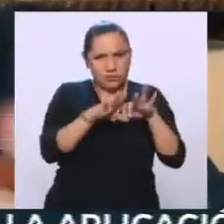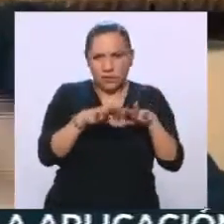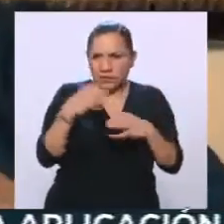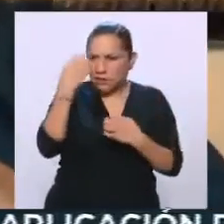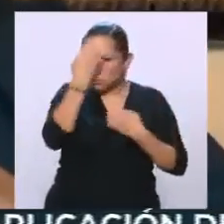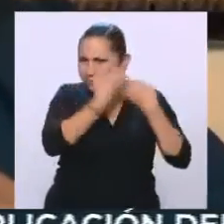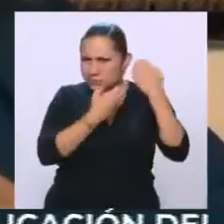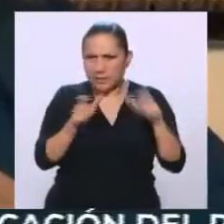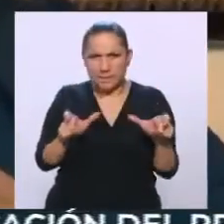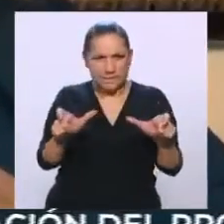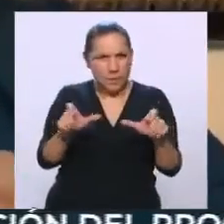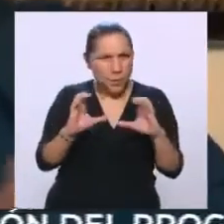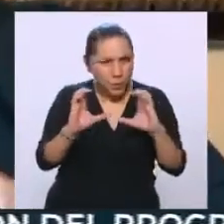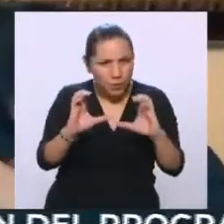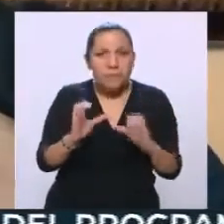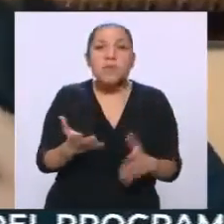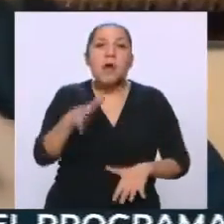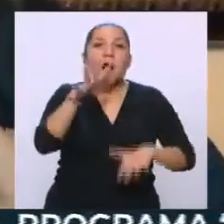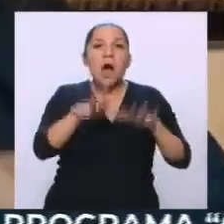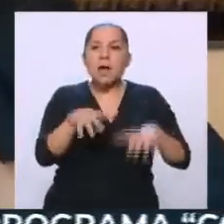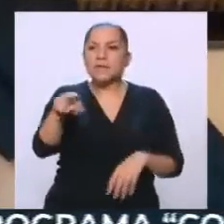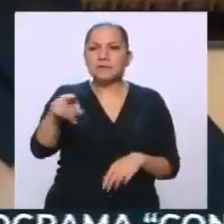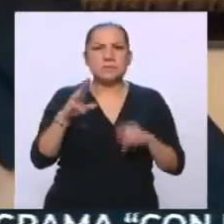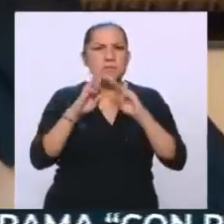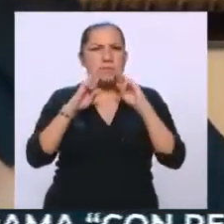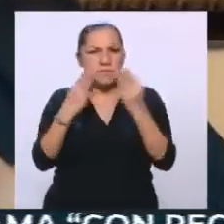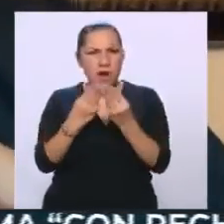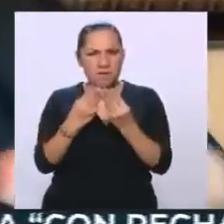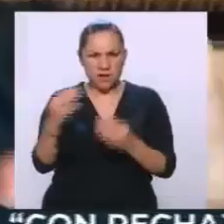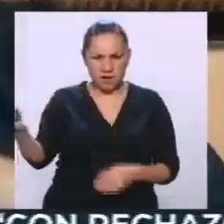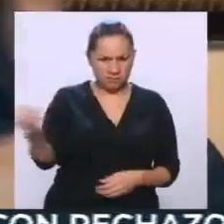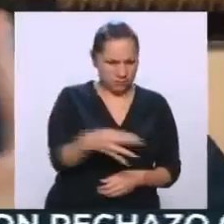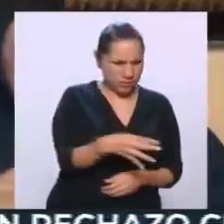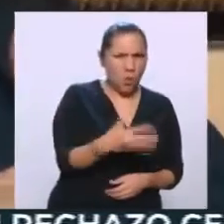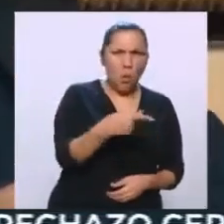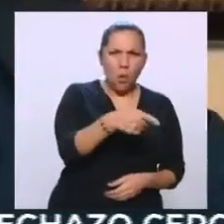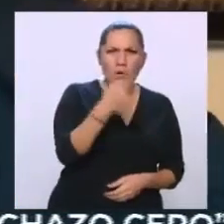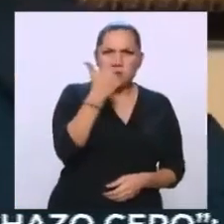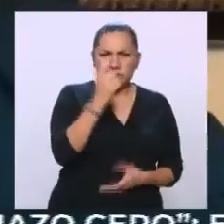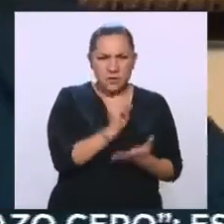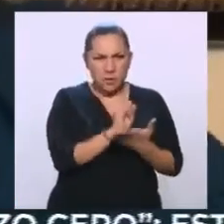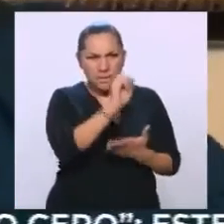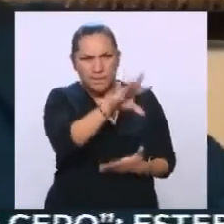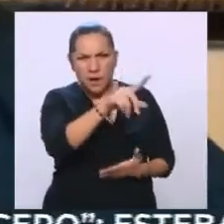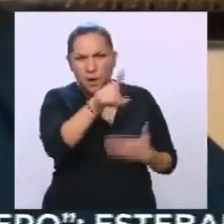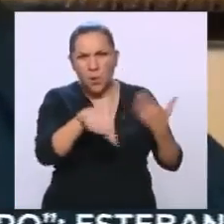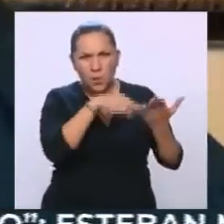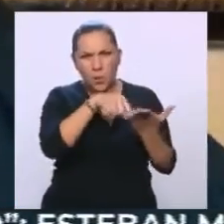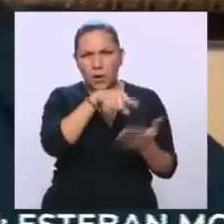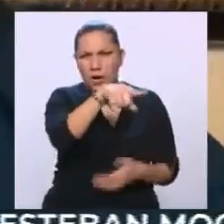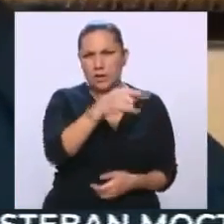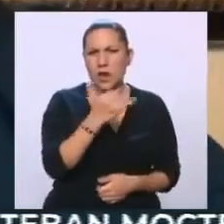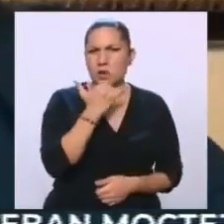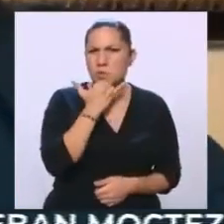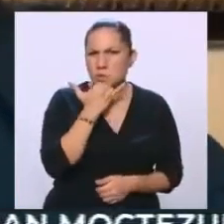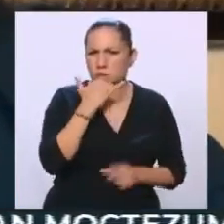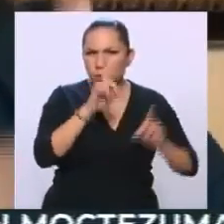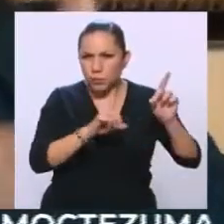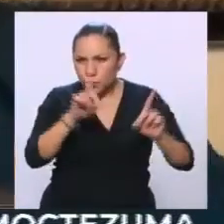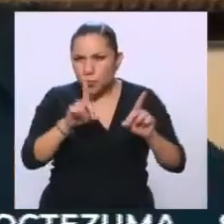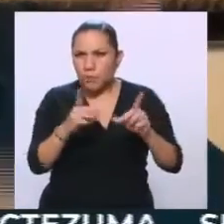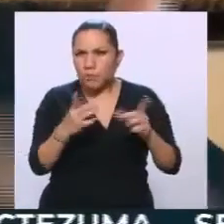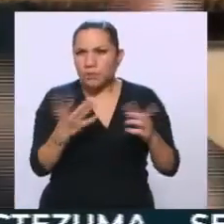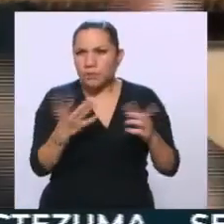organizado, dinero que va a homicidios dolosos, dinero que va incluso a pornografía, a temas gravísimos que están pasando en México y en el